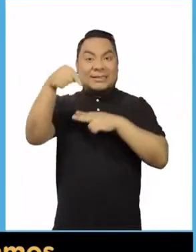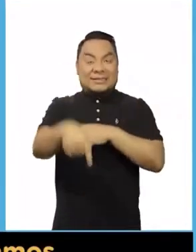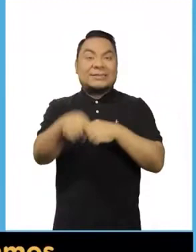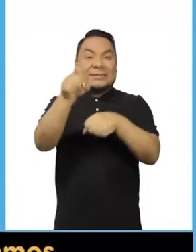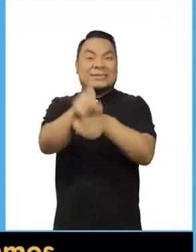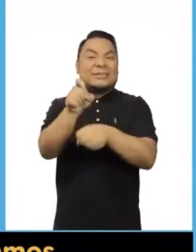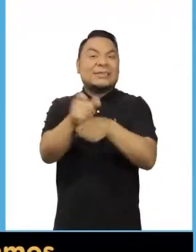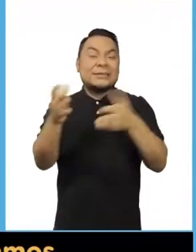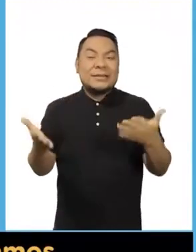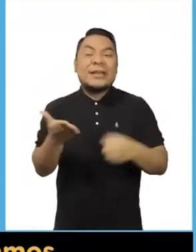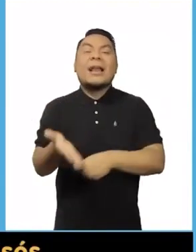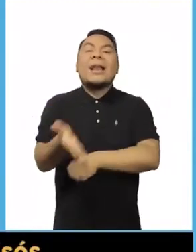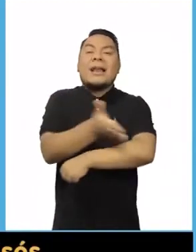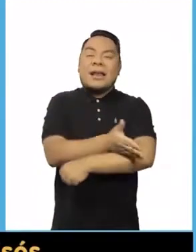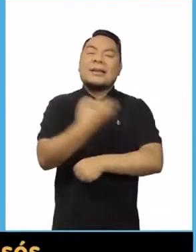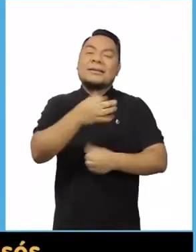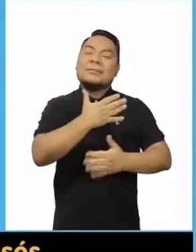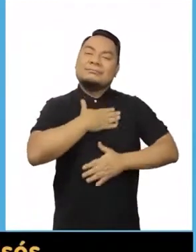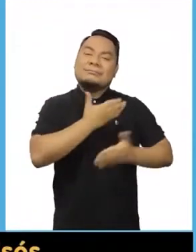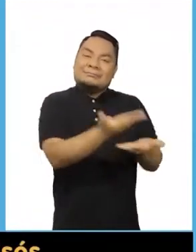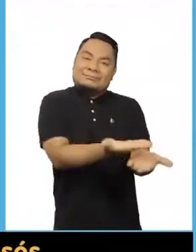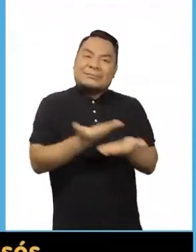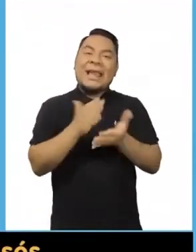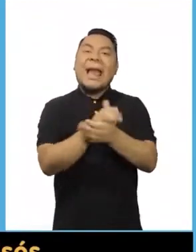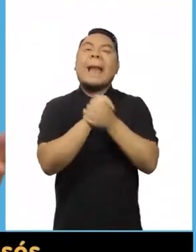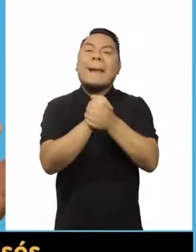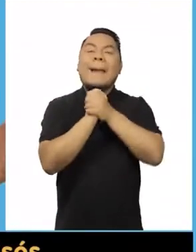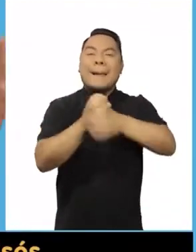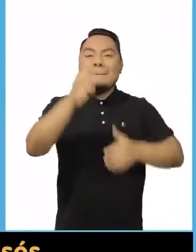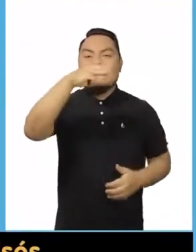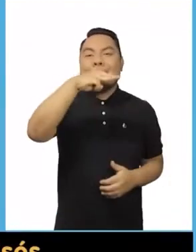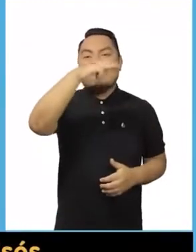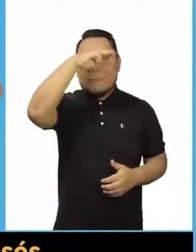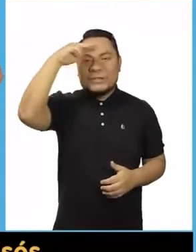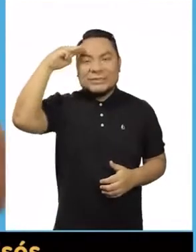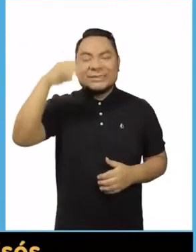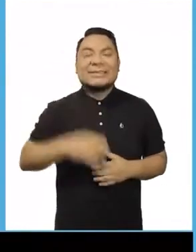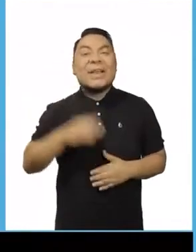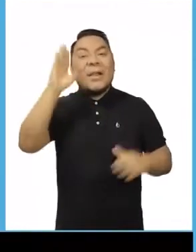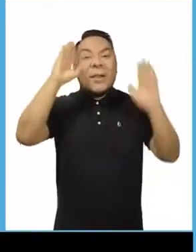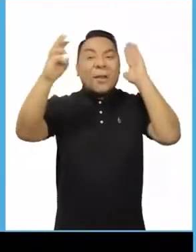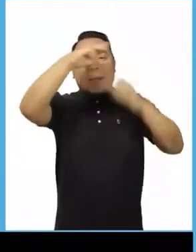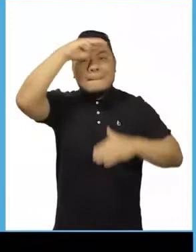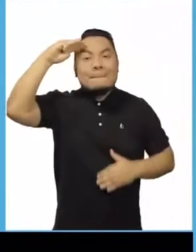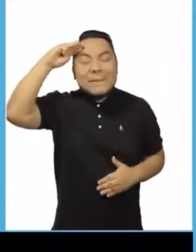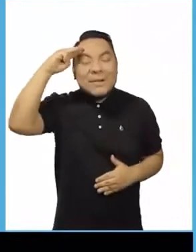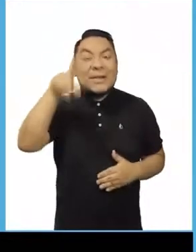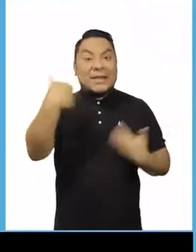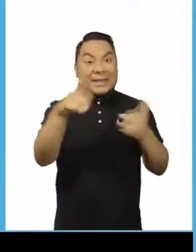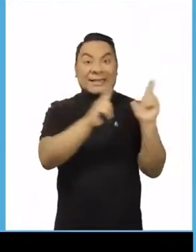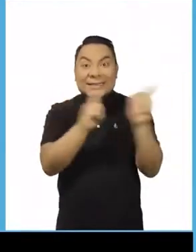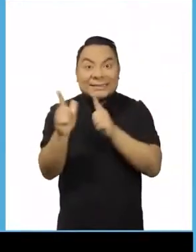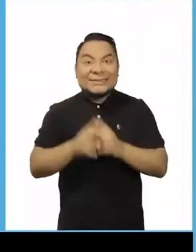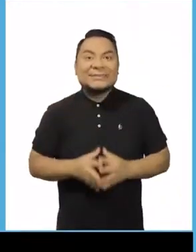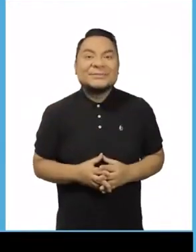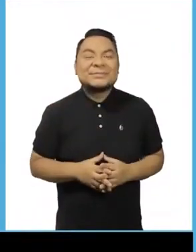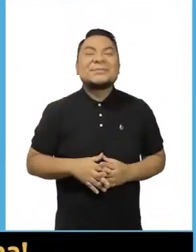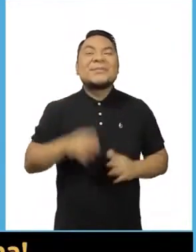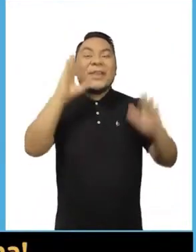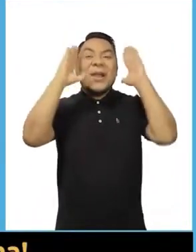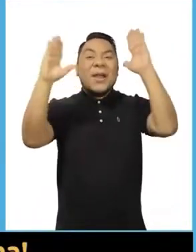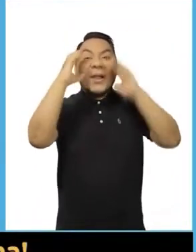iniciar este episodio, recibamos, como siempre, a nuestro amigo Moisés. Hola, Moisés, ¿estás